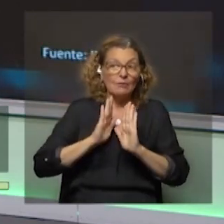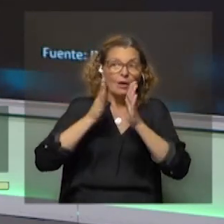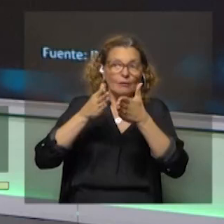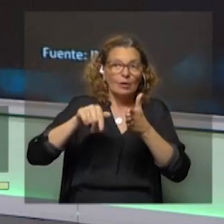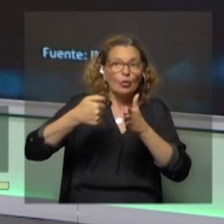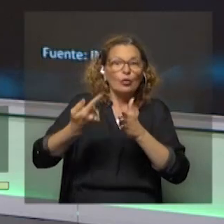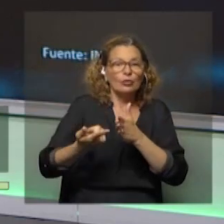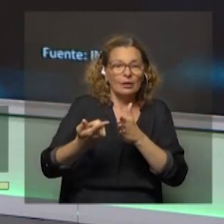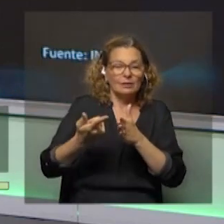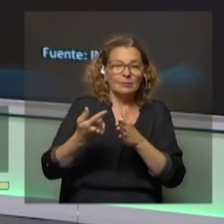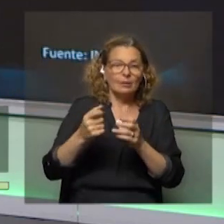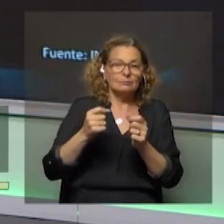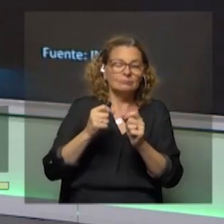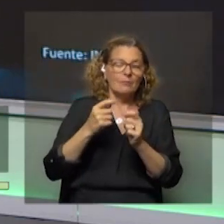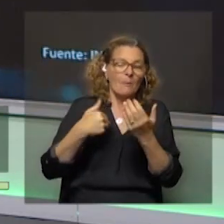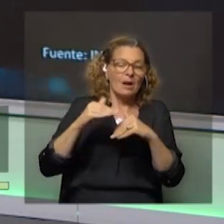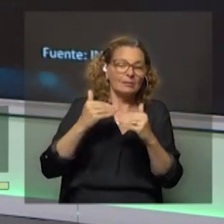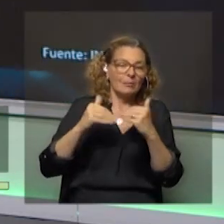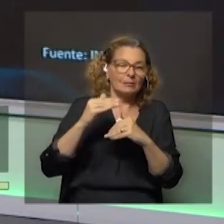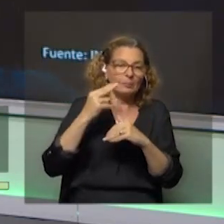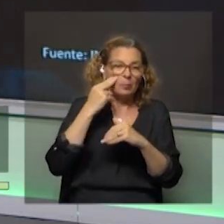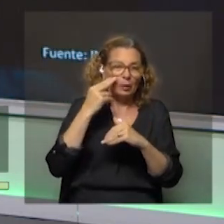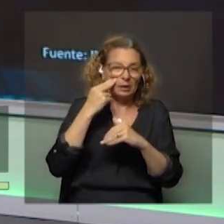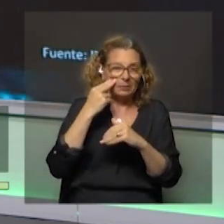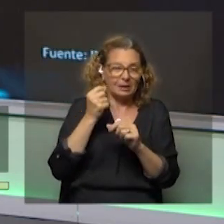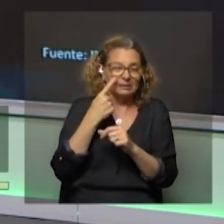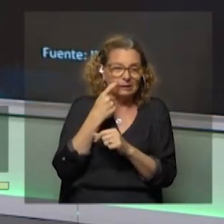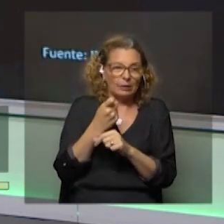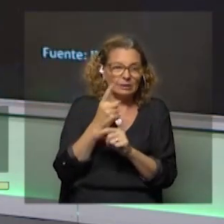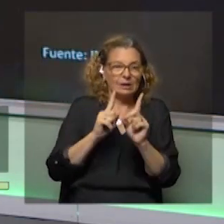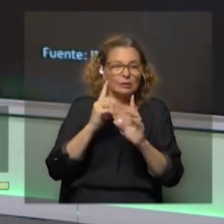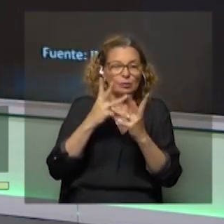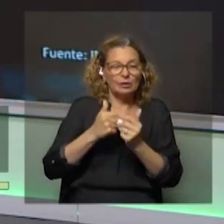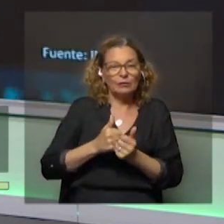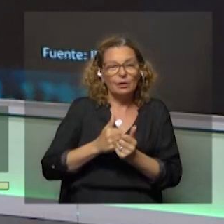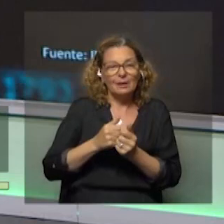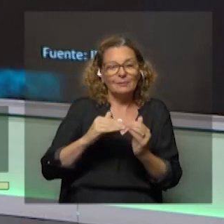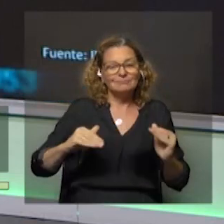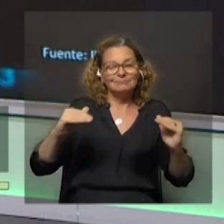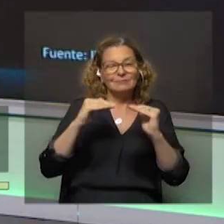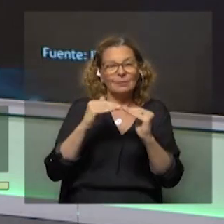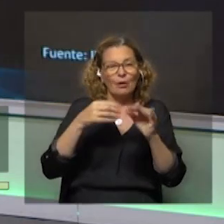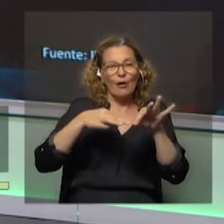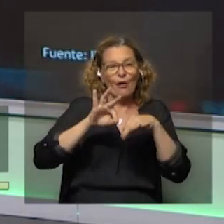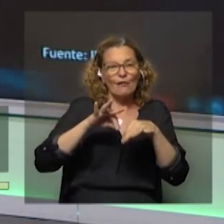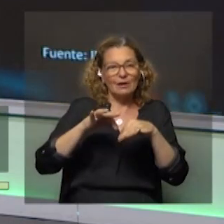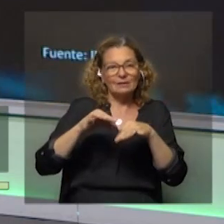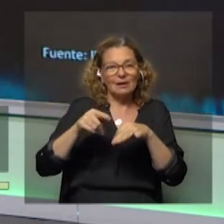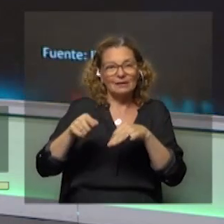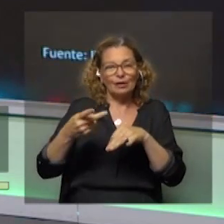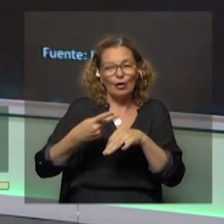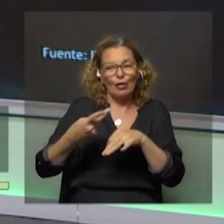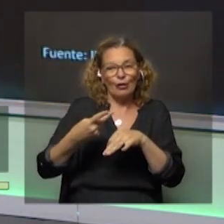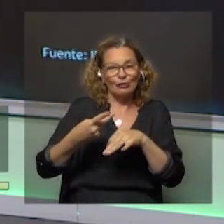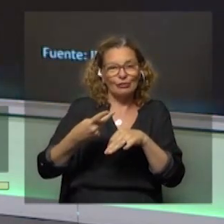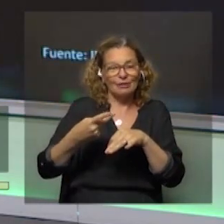otro lado ha ido impactando justamente este indicador que refleja de alguna manera los desequilibrios que hay entre la oferta y la demanda en términos de